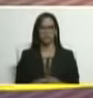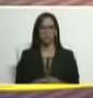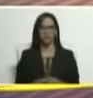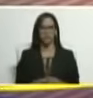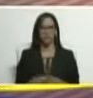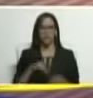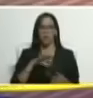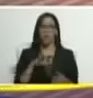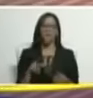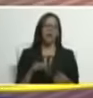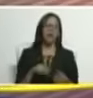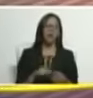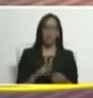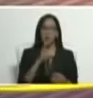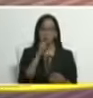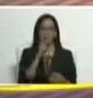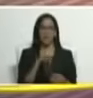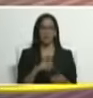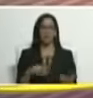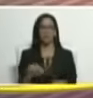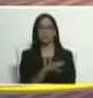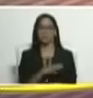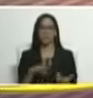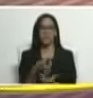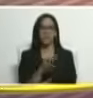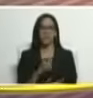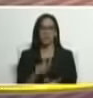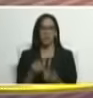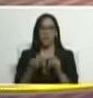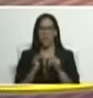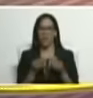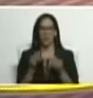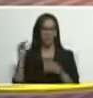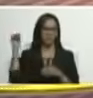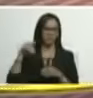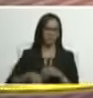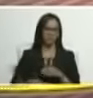Mafias terribles, descompuestas totalmente, moralmente.